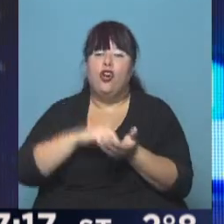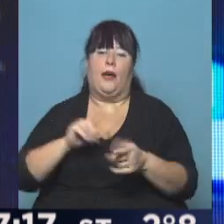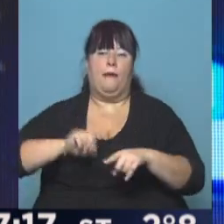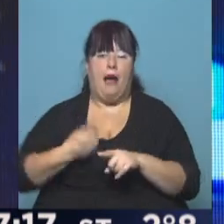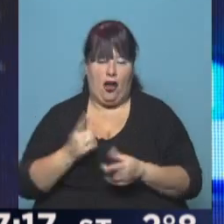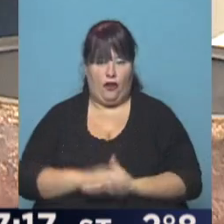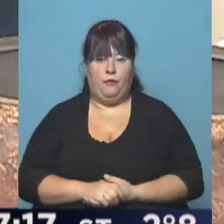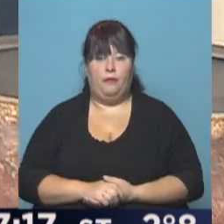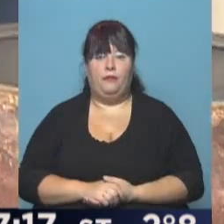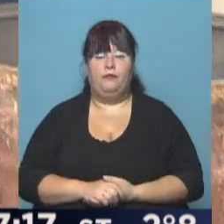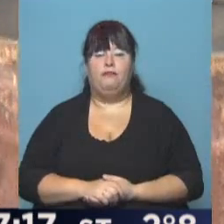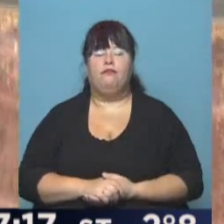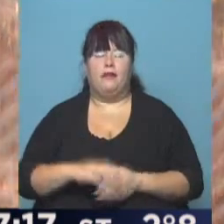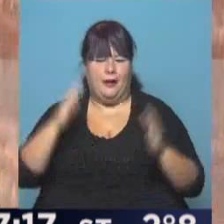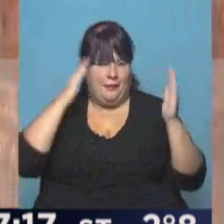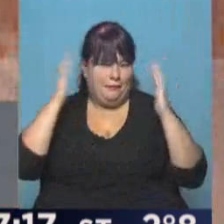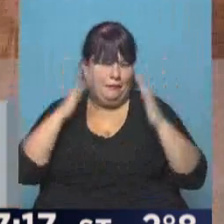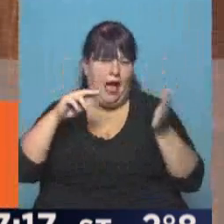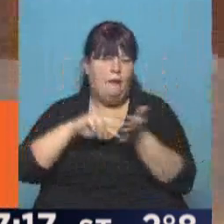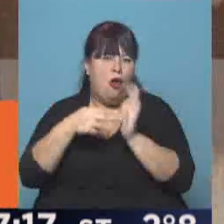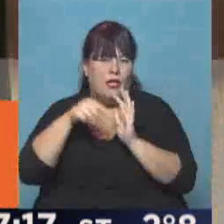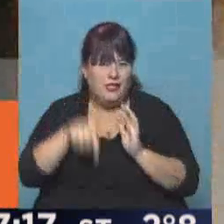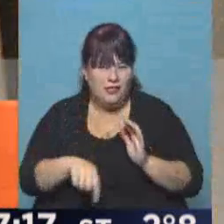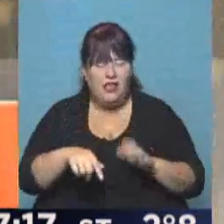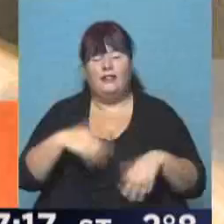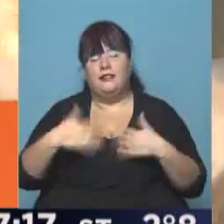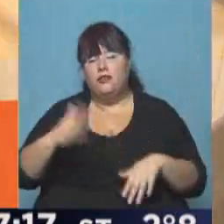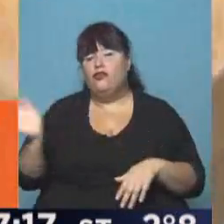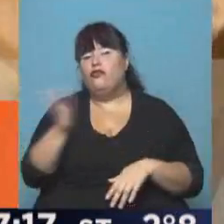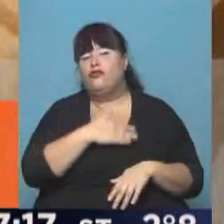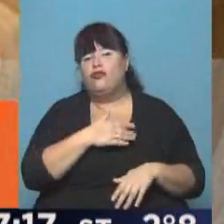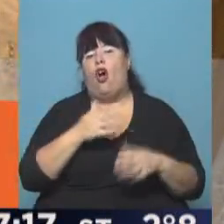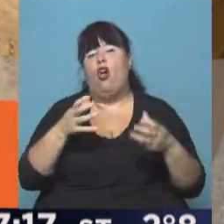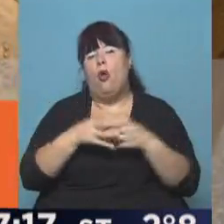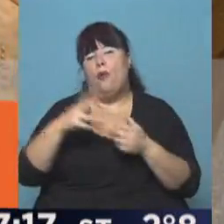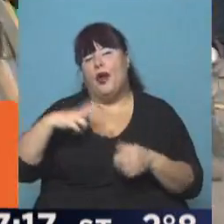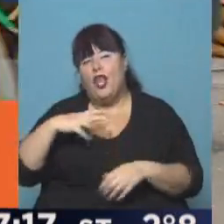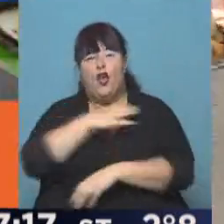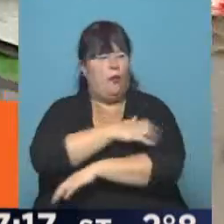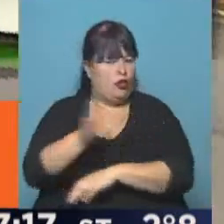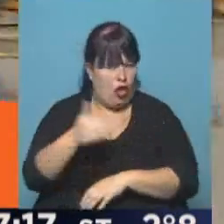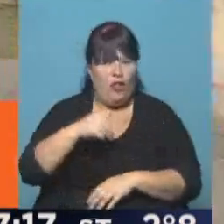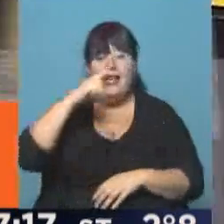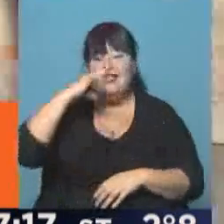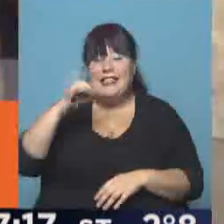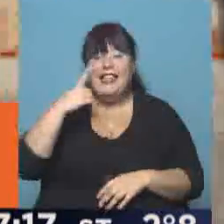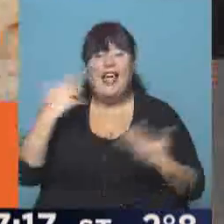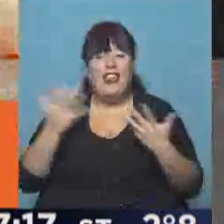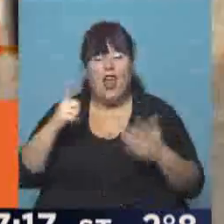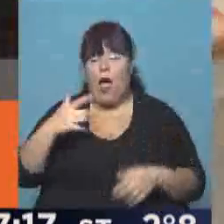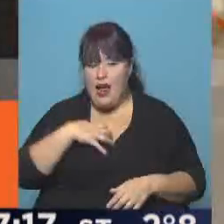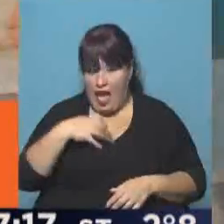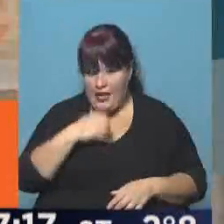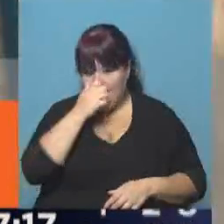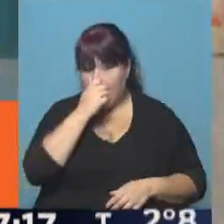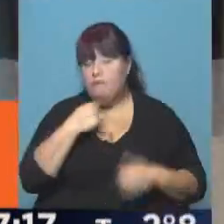de fuerza. El colapso que vive la provincia afecta a todos los sectores sociales. 70 días sin clases y